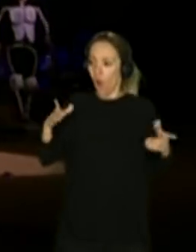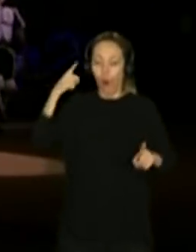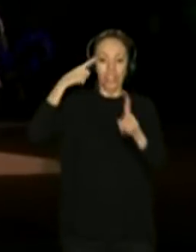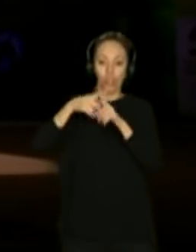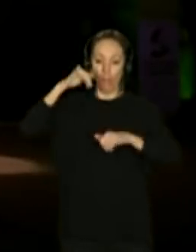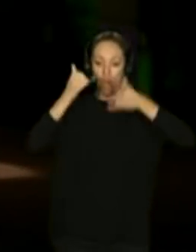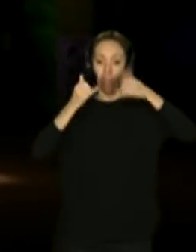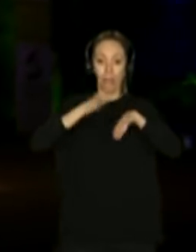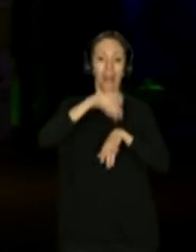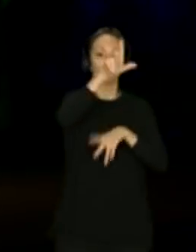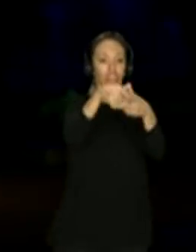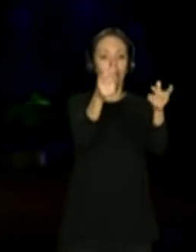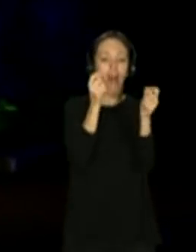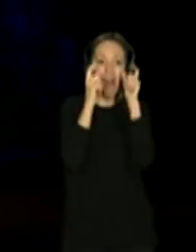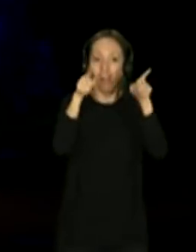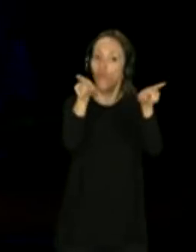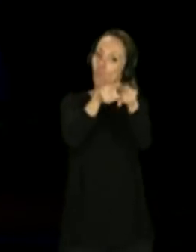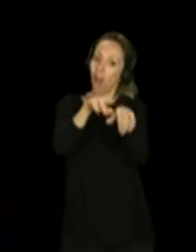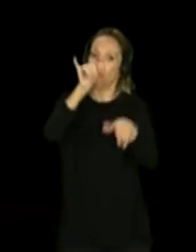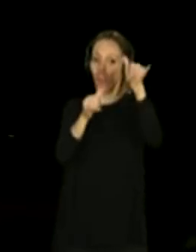Olvidada de esta puta